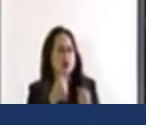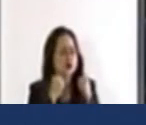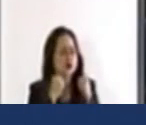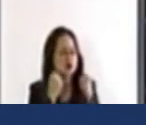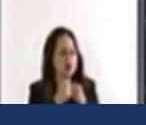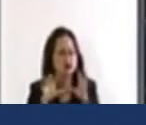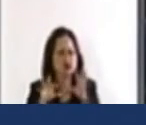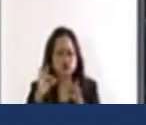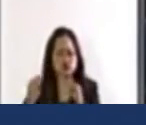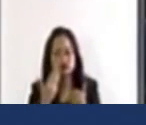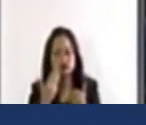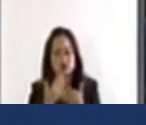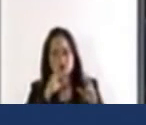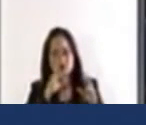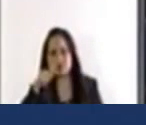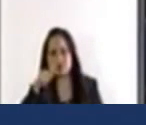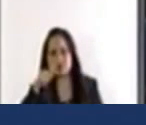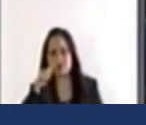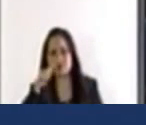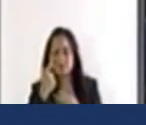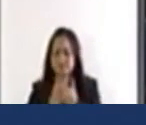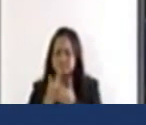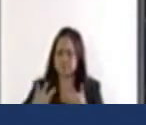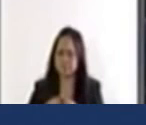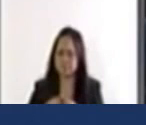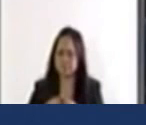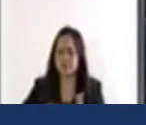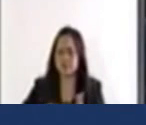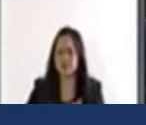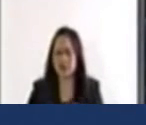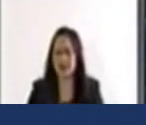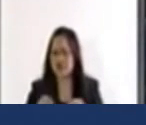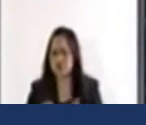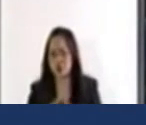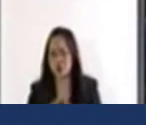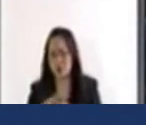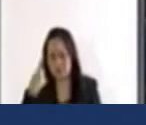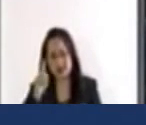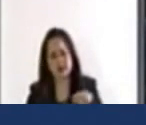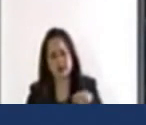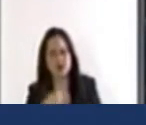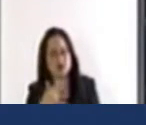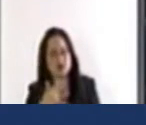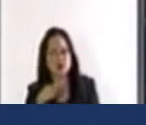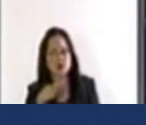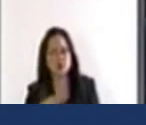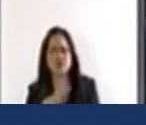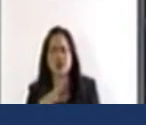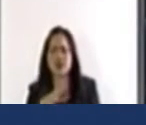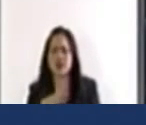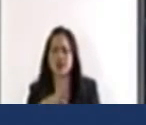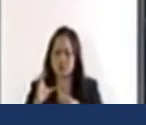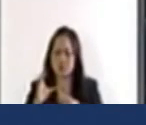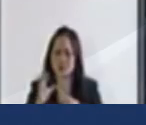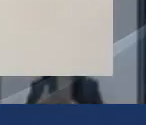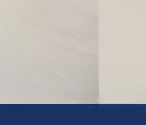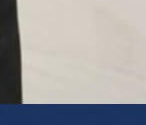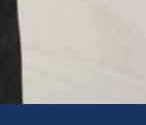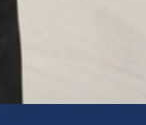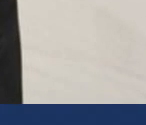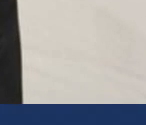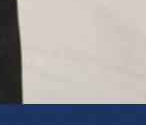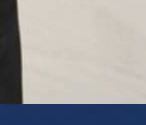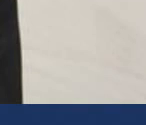no nada más es aquí, sino es en cualquier proceso. De esa manera, lo que se trata de hacer con un